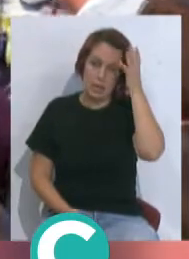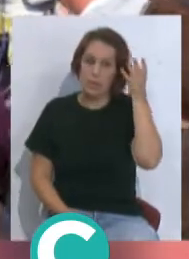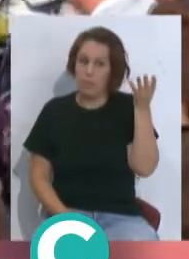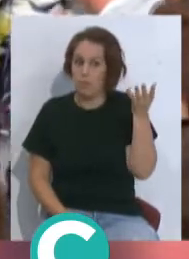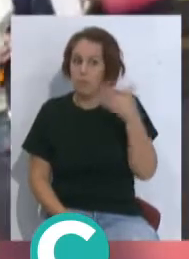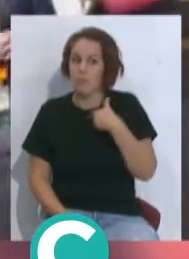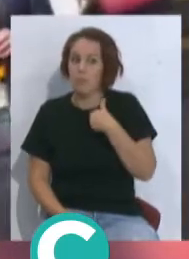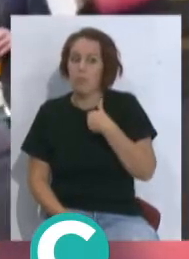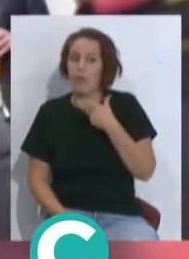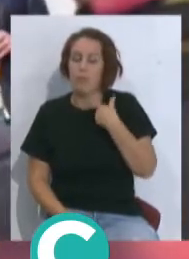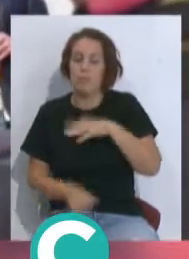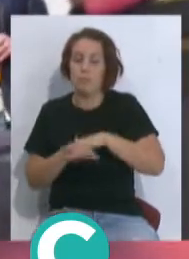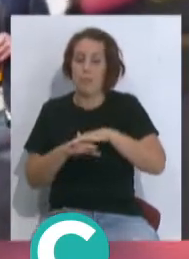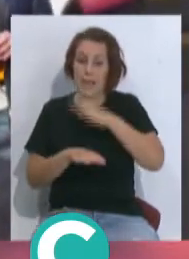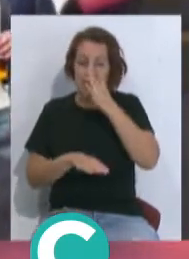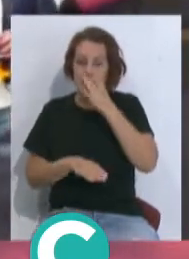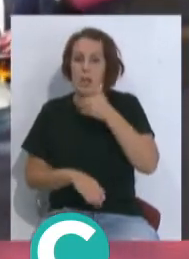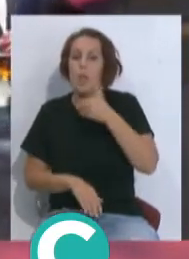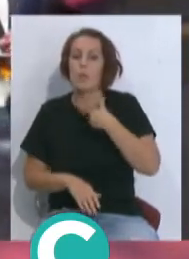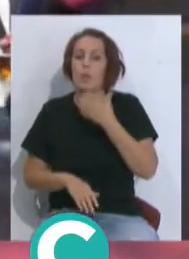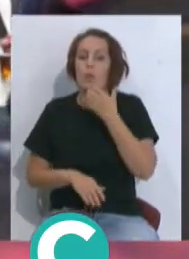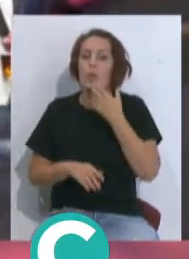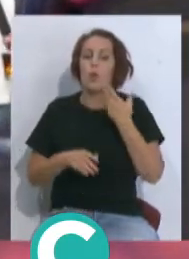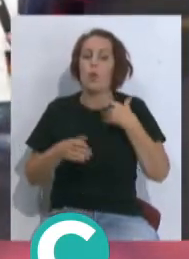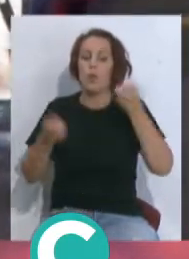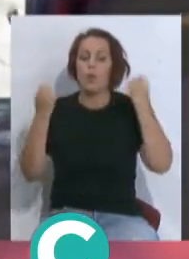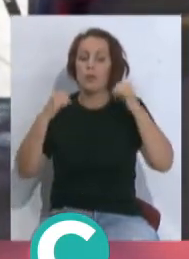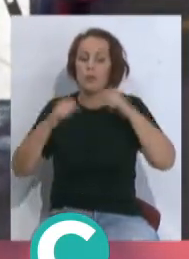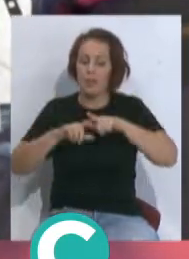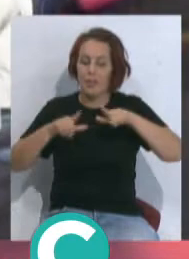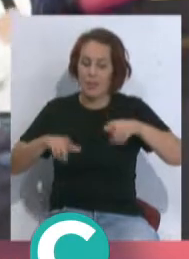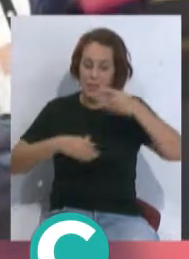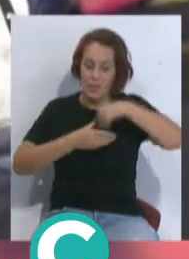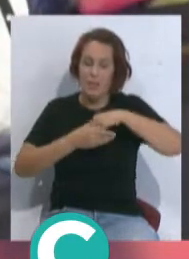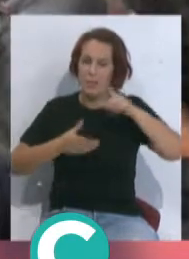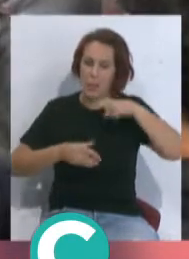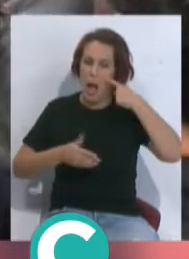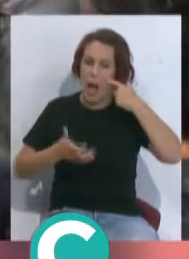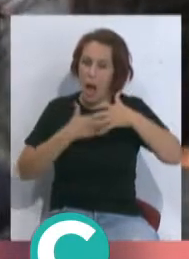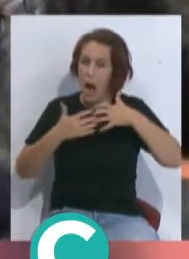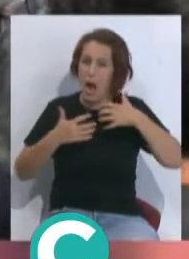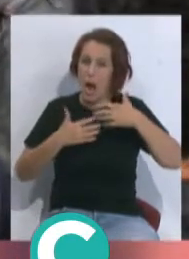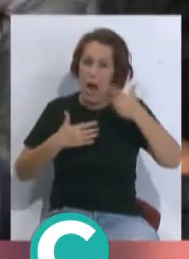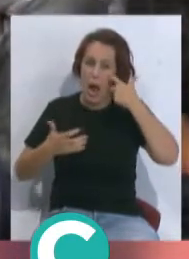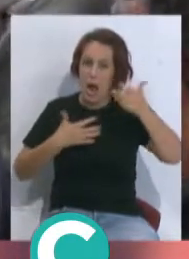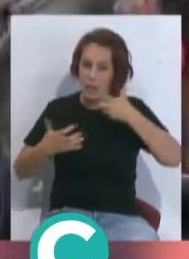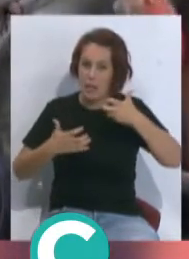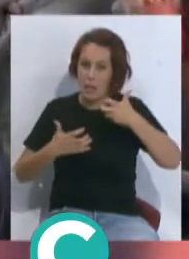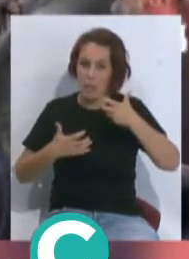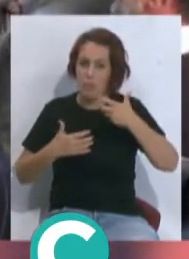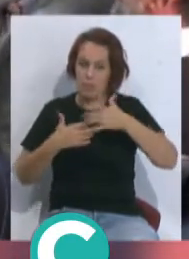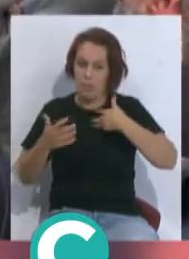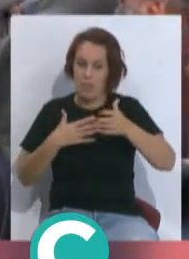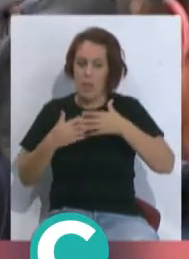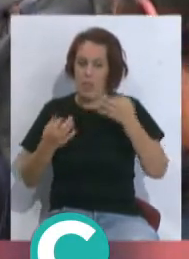no ya eso, he dicho antes que sea una agrupación que se meta en un ensayo, pero los artesanos que tengan que hacer de aquí a febrero